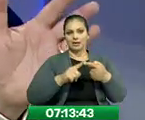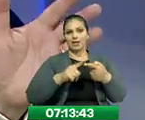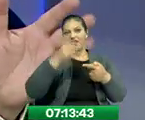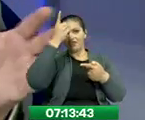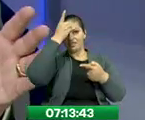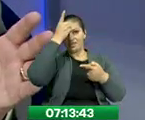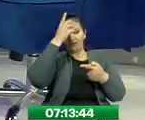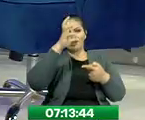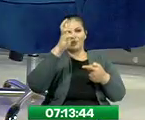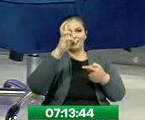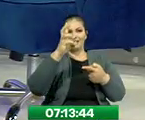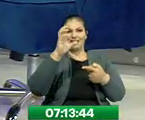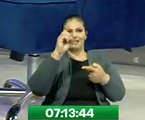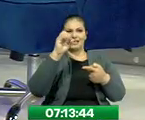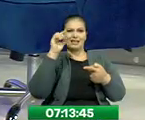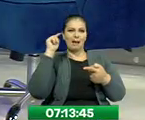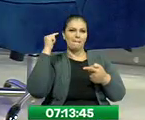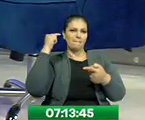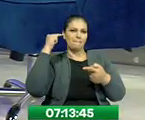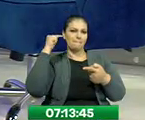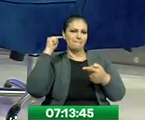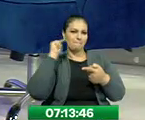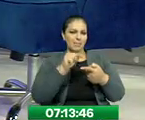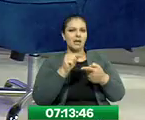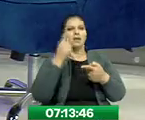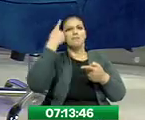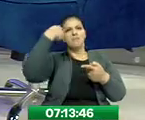diferente. Pero ¿más que deuda, eso es bueno para el país